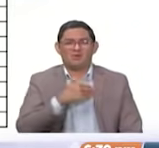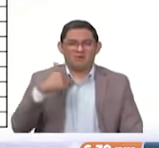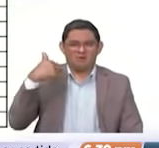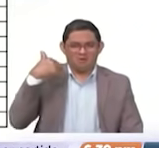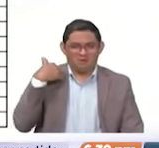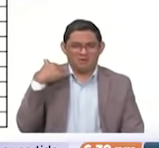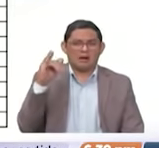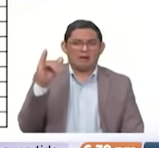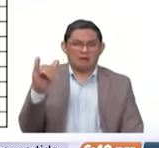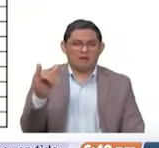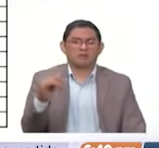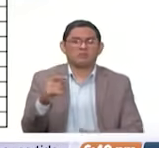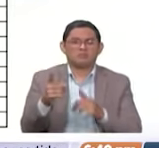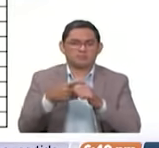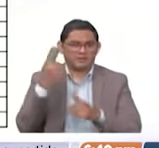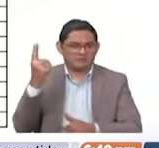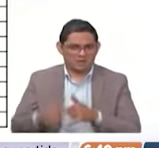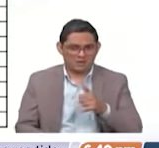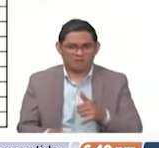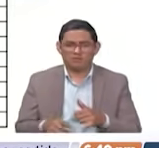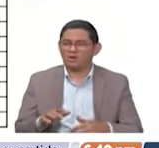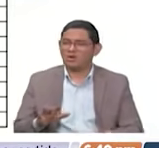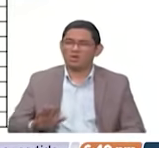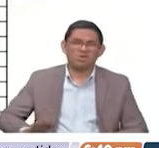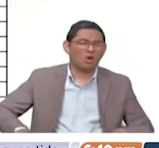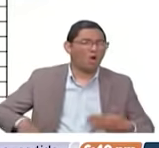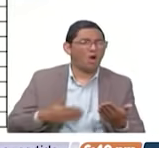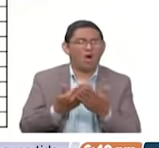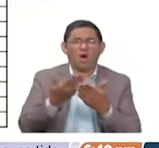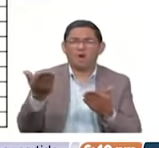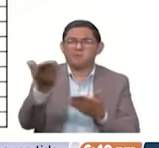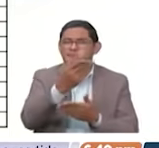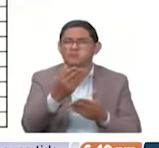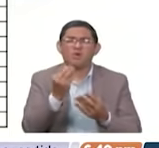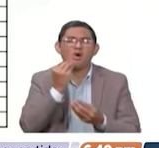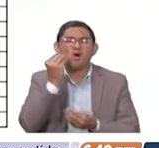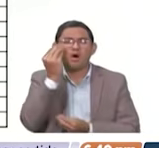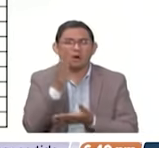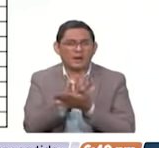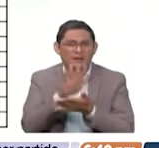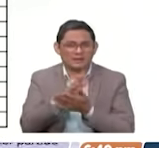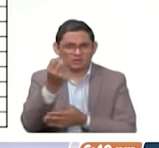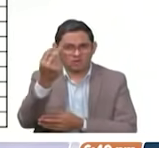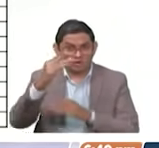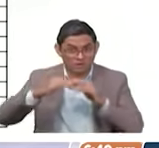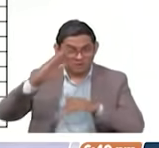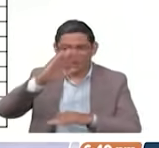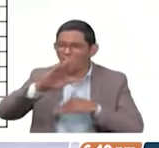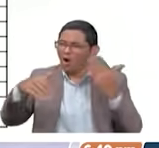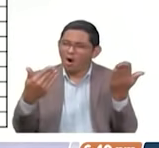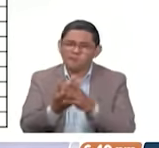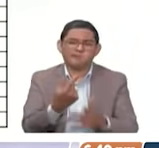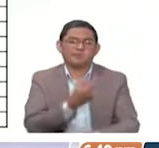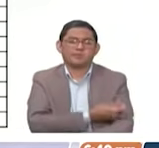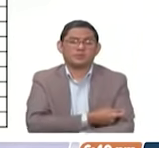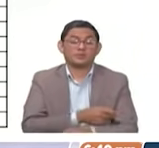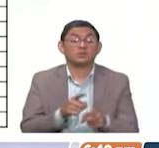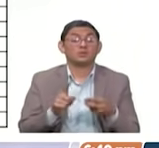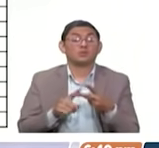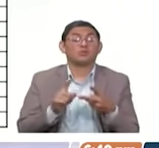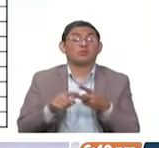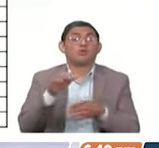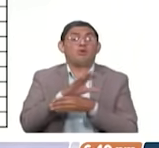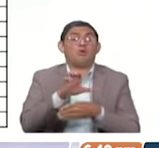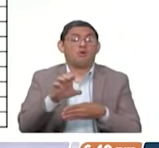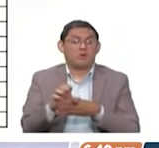primeras dosis en barrido desde los 12 años en la provincia de coclé en el circuito 21